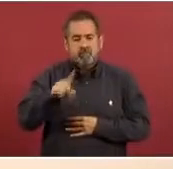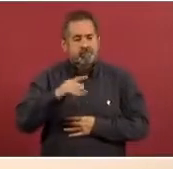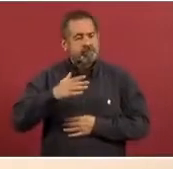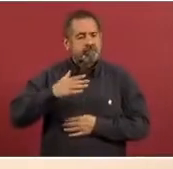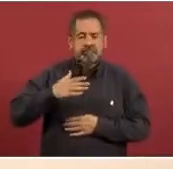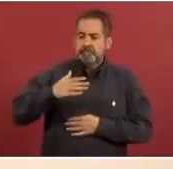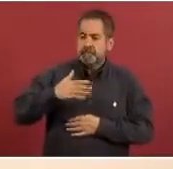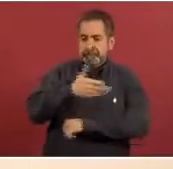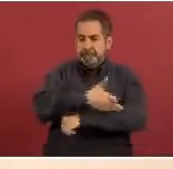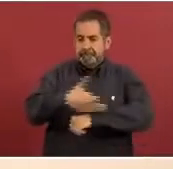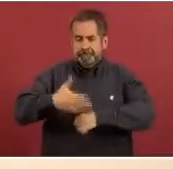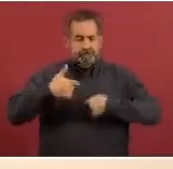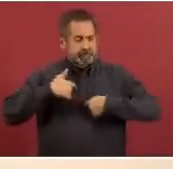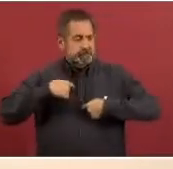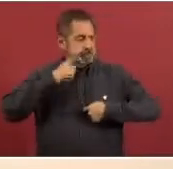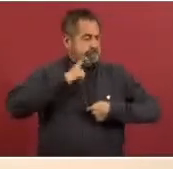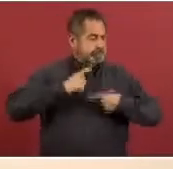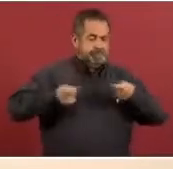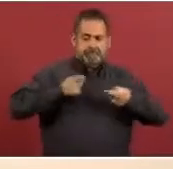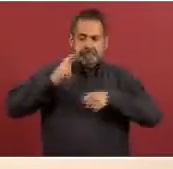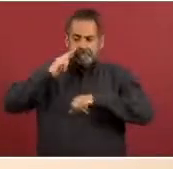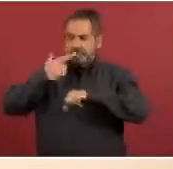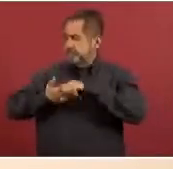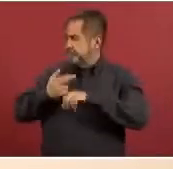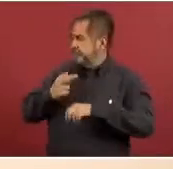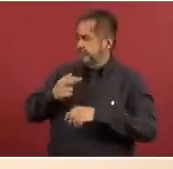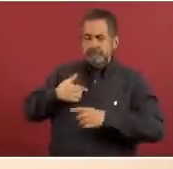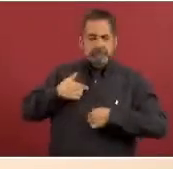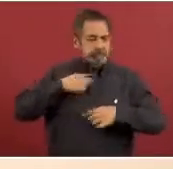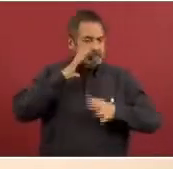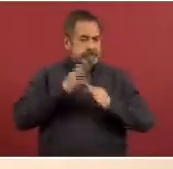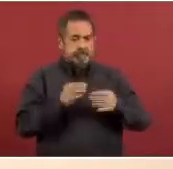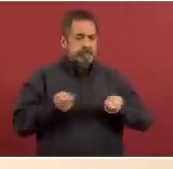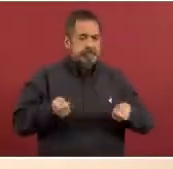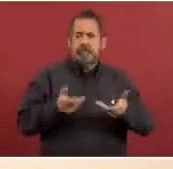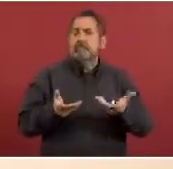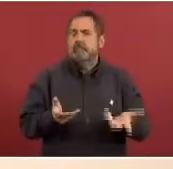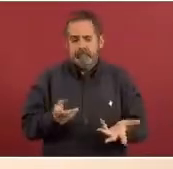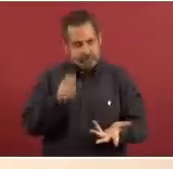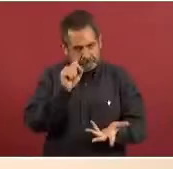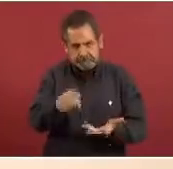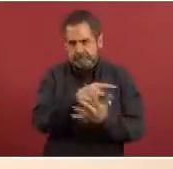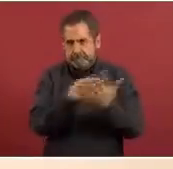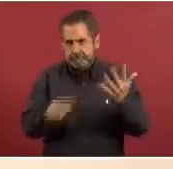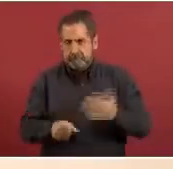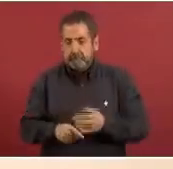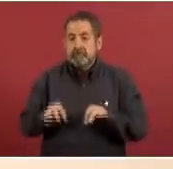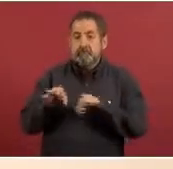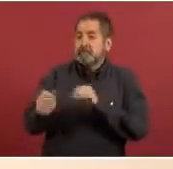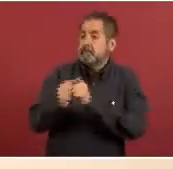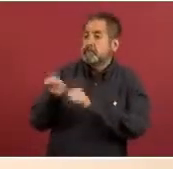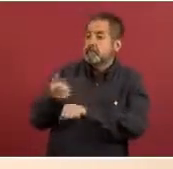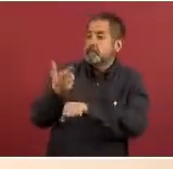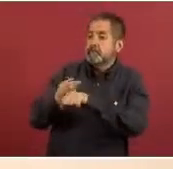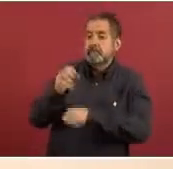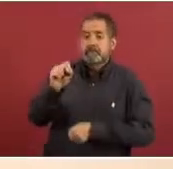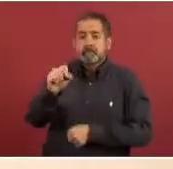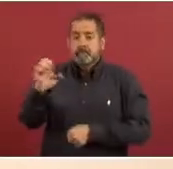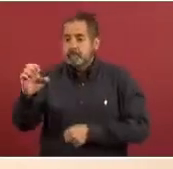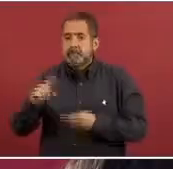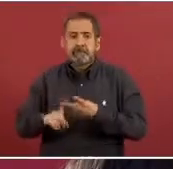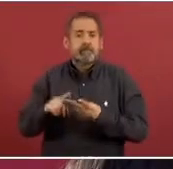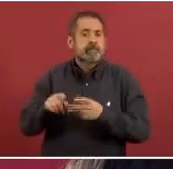cabeza de hogar. Entonces, en todo este trabajo que se está haciendo con economía, que se está haciendo con